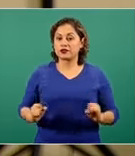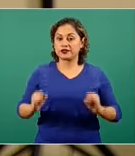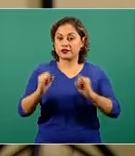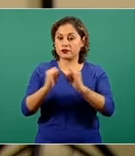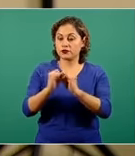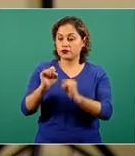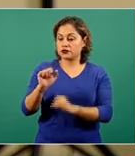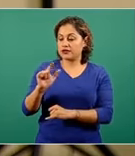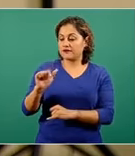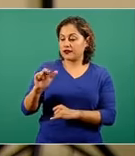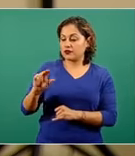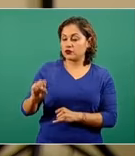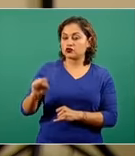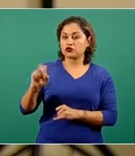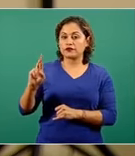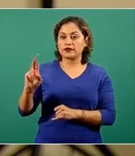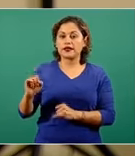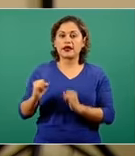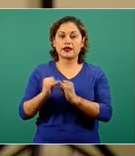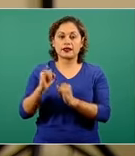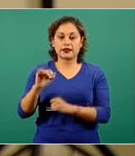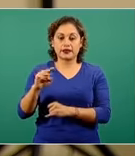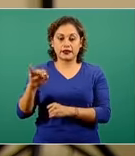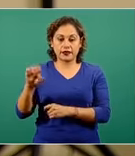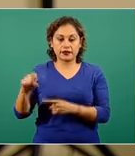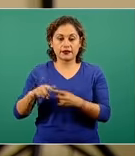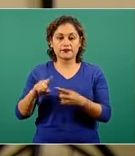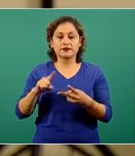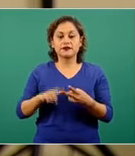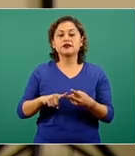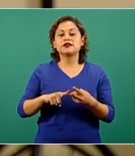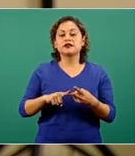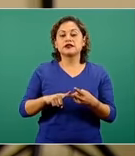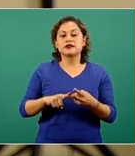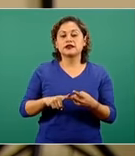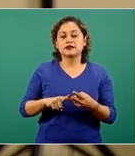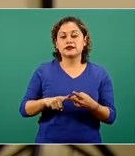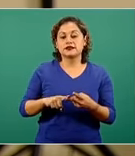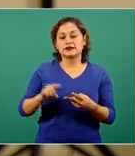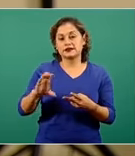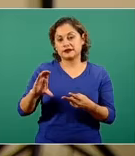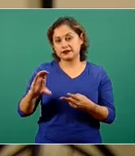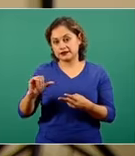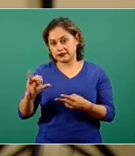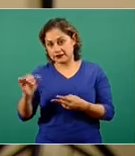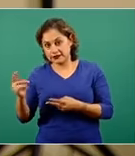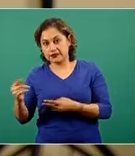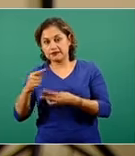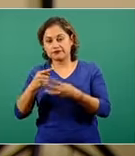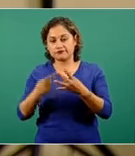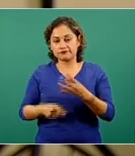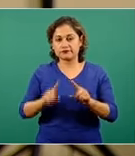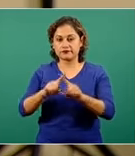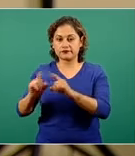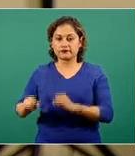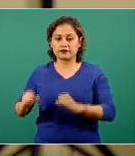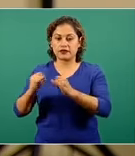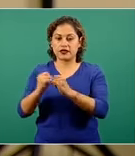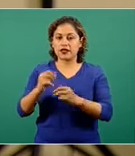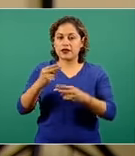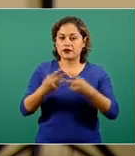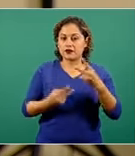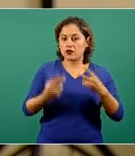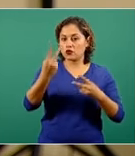IMSS, de la Secretaría de Salud de la ciudad y de la Secretaría de Educación y Tecnología de la ciudad, el uso de la ivermectina y la